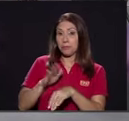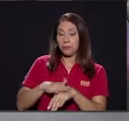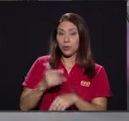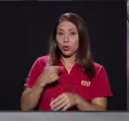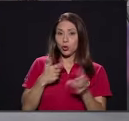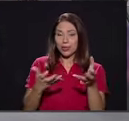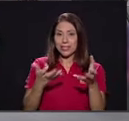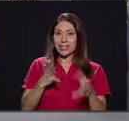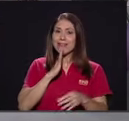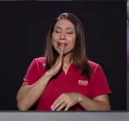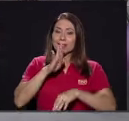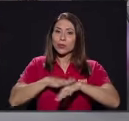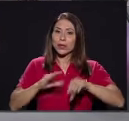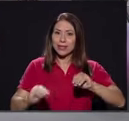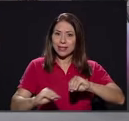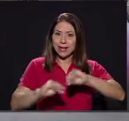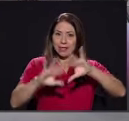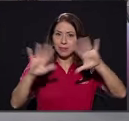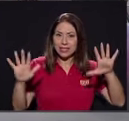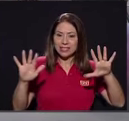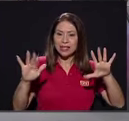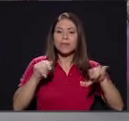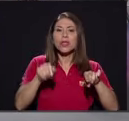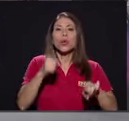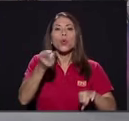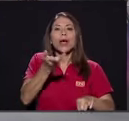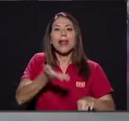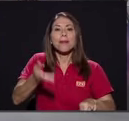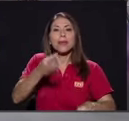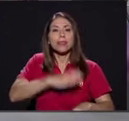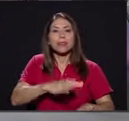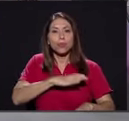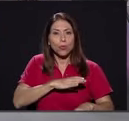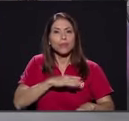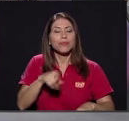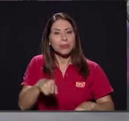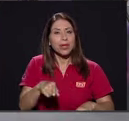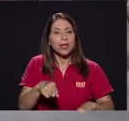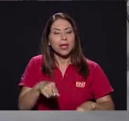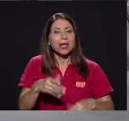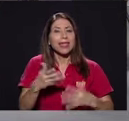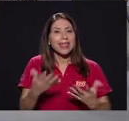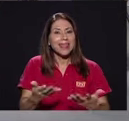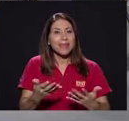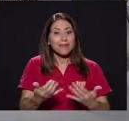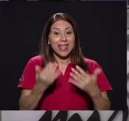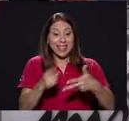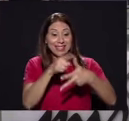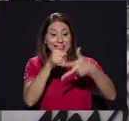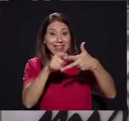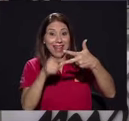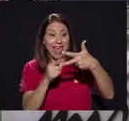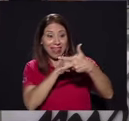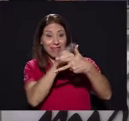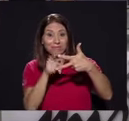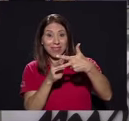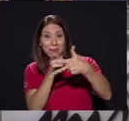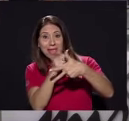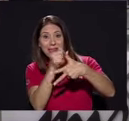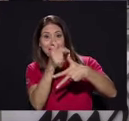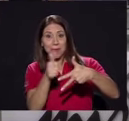permiten, quisiera referirme a la transparencia como un elemento que prácticamente en esta tríada viene